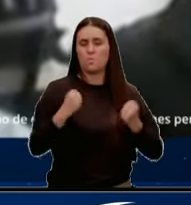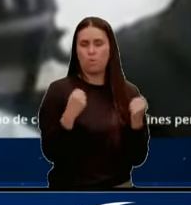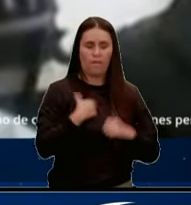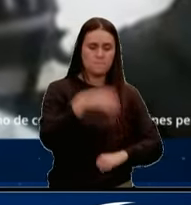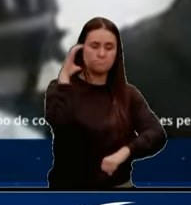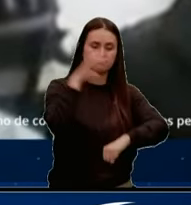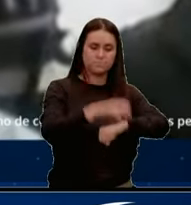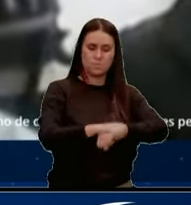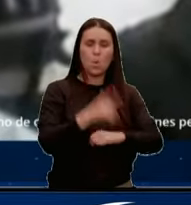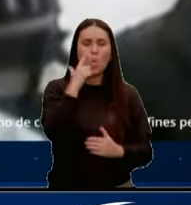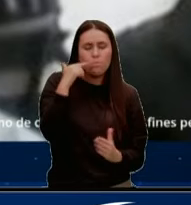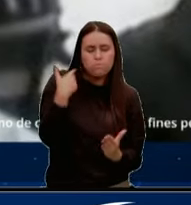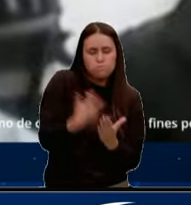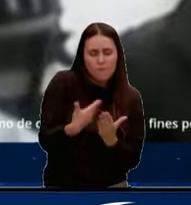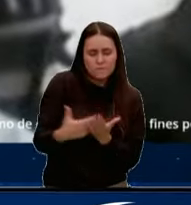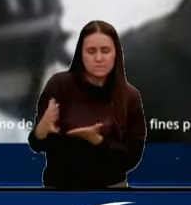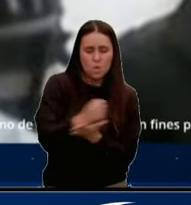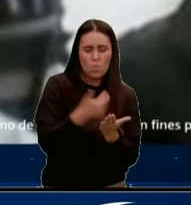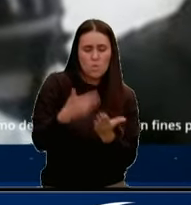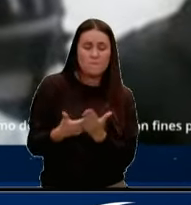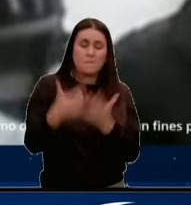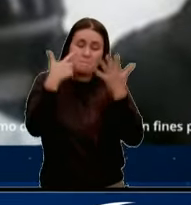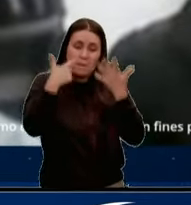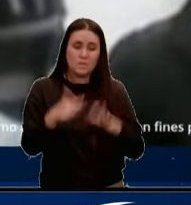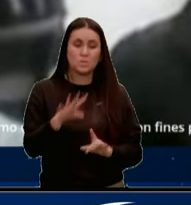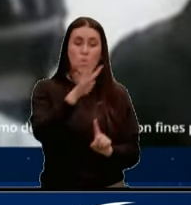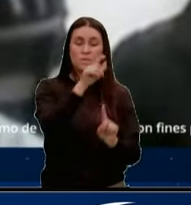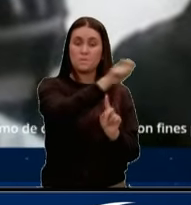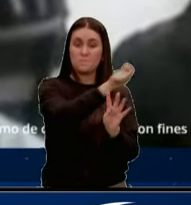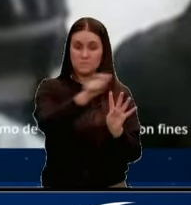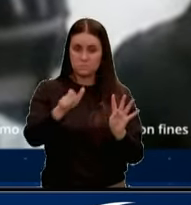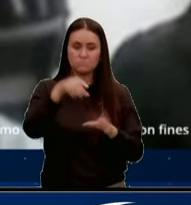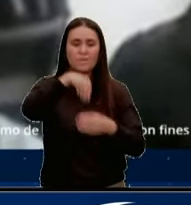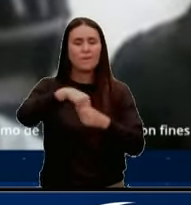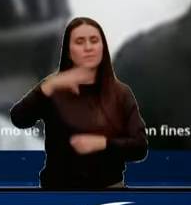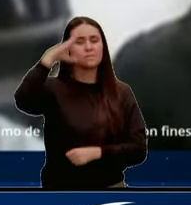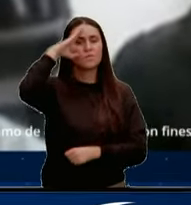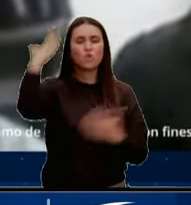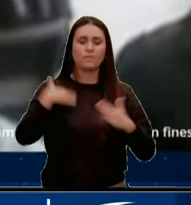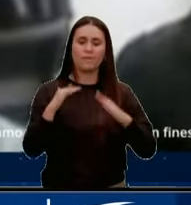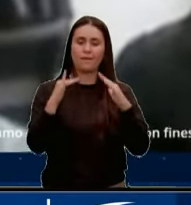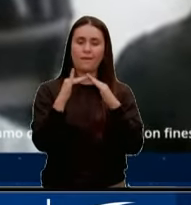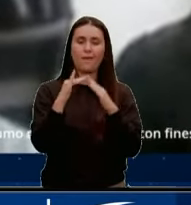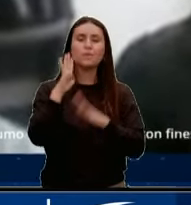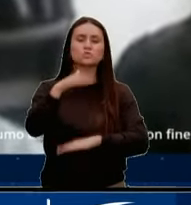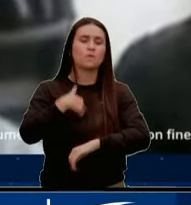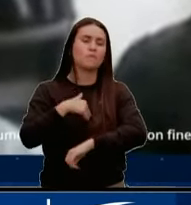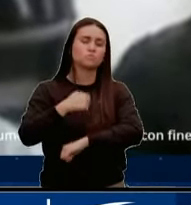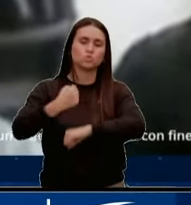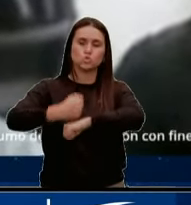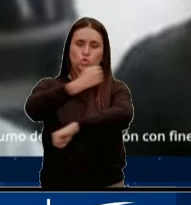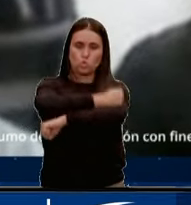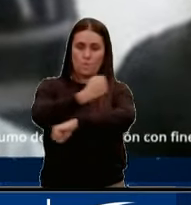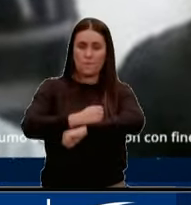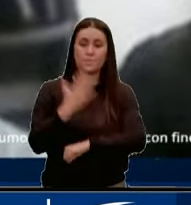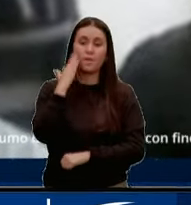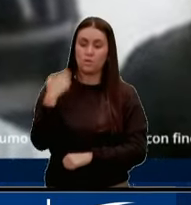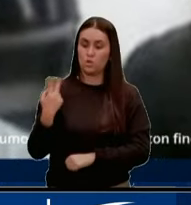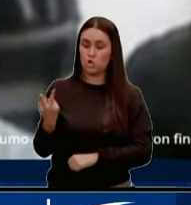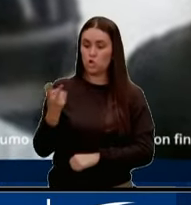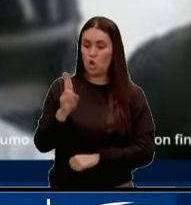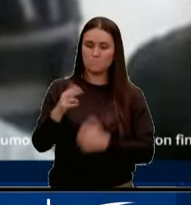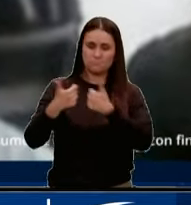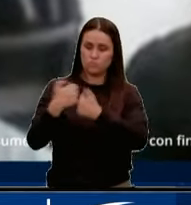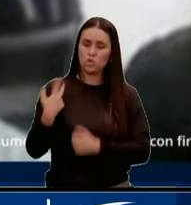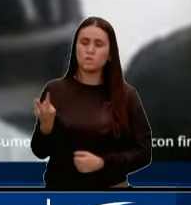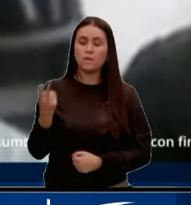acuerdo con el material probatorio, los 4 uniformados que trabajaban en un CAI en la localidad de Suba habrían extorsionado a una pareja con el pretexto